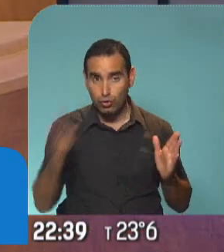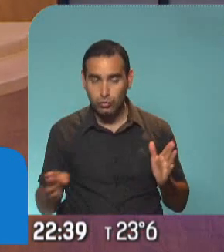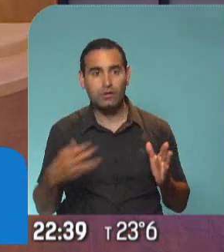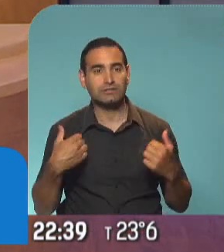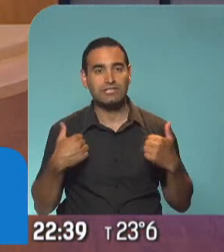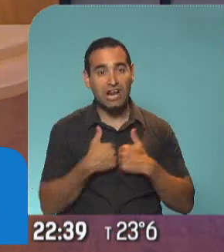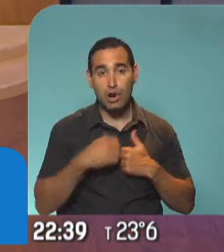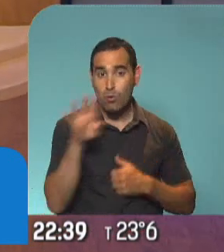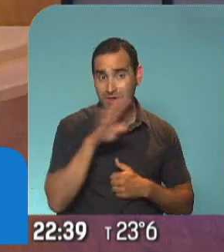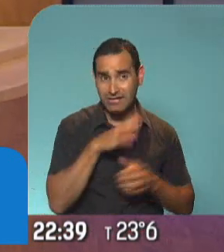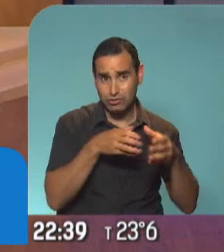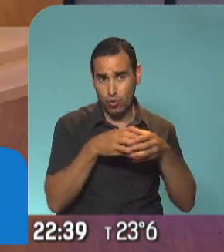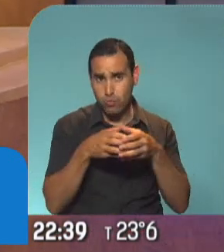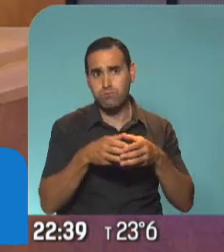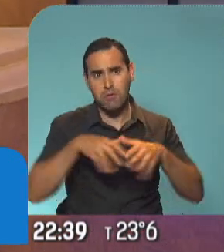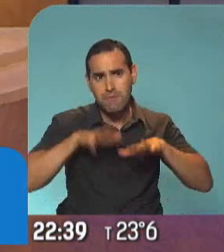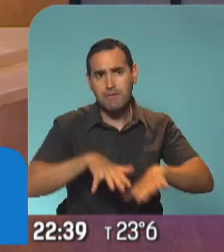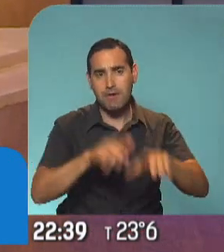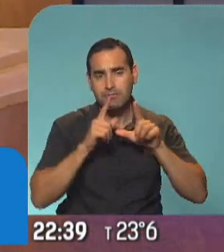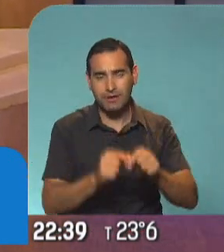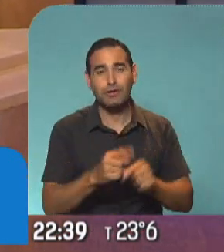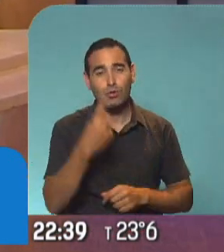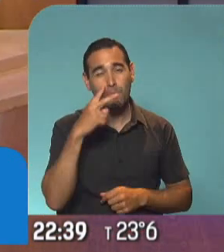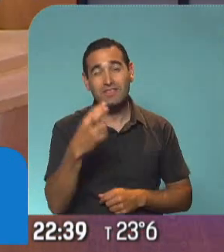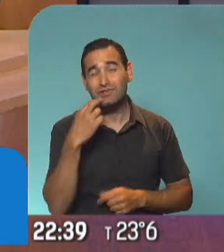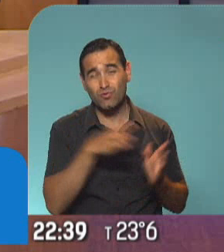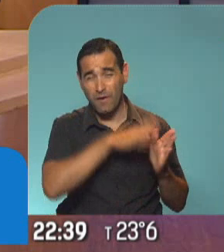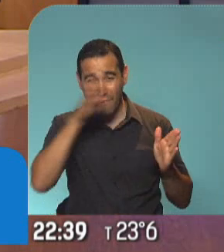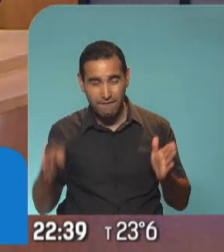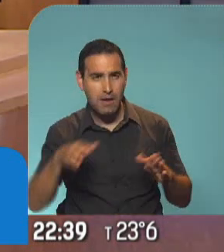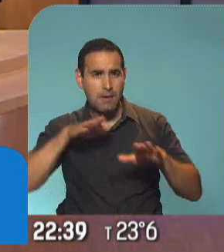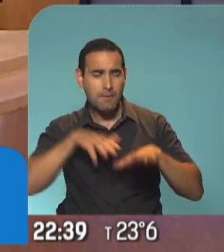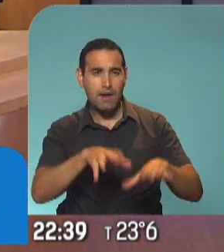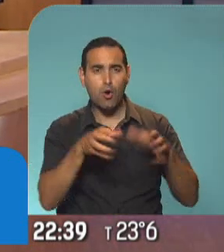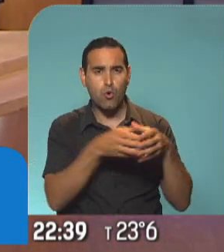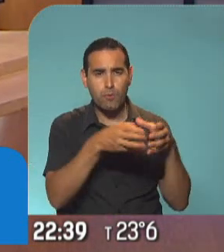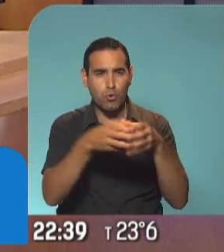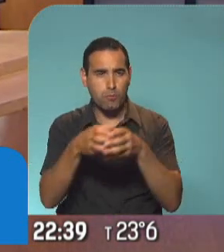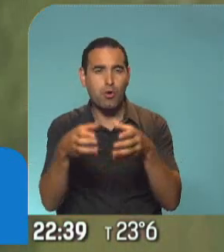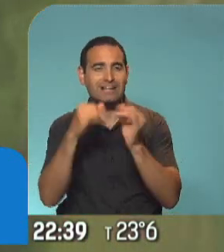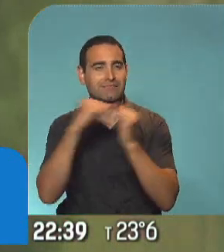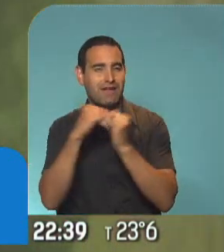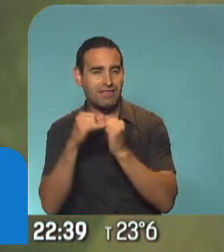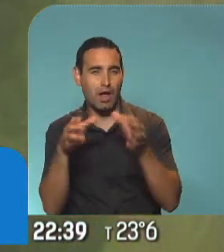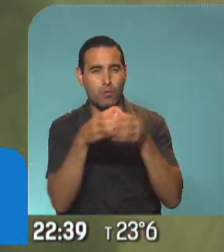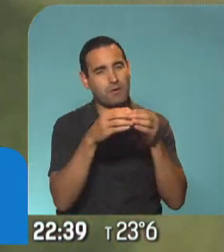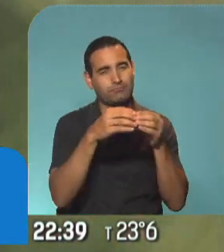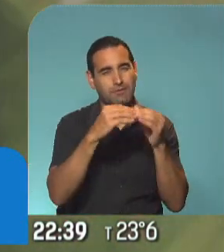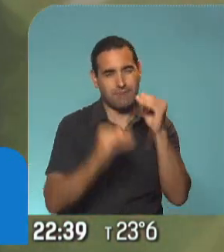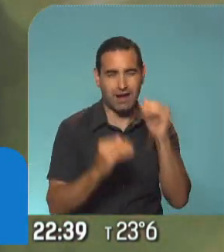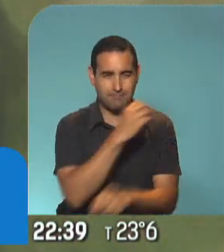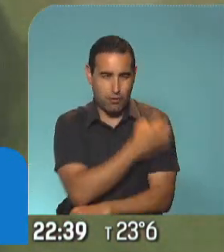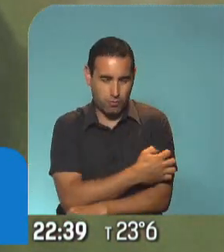chalecos amarillos. Sí, claro. Entonces, si durante todo el 2019 se movilizaron los sectores de las clases medias y clases medias bajas,